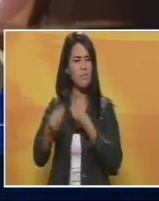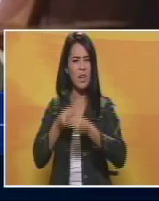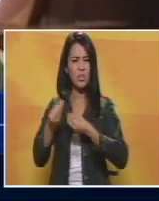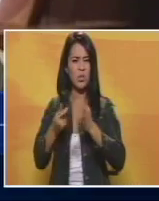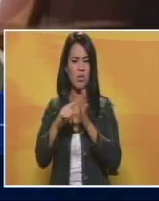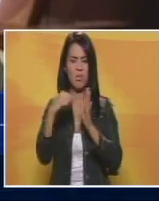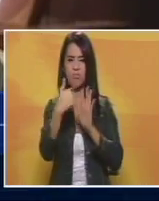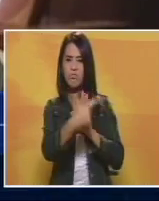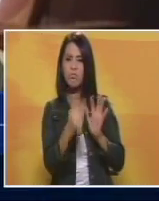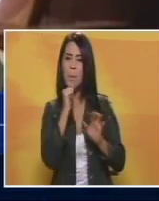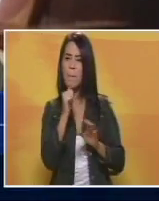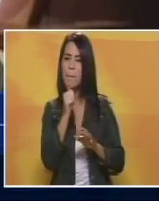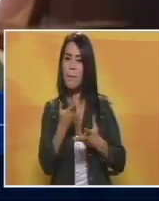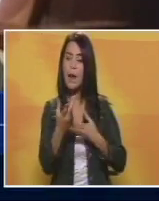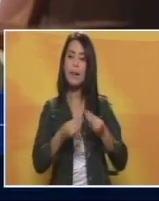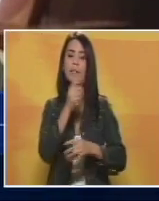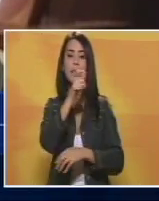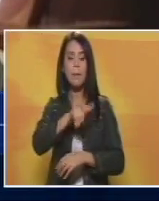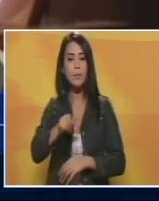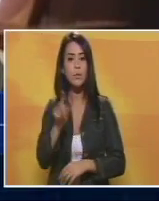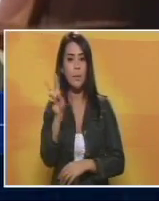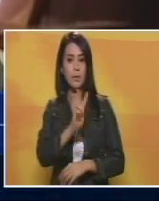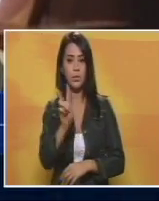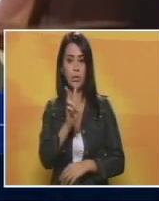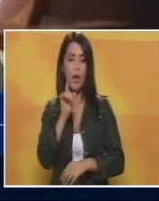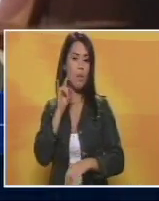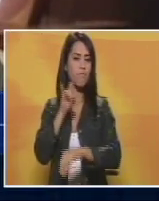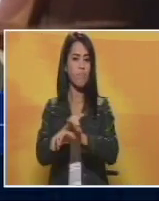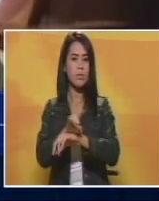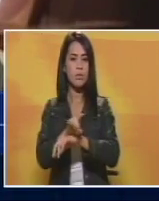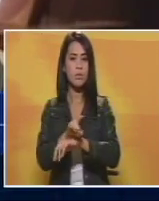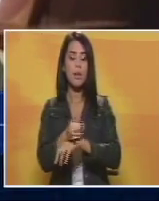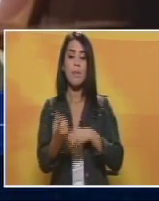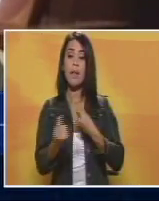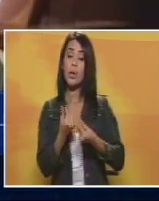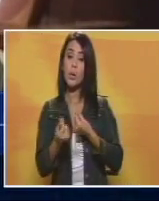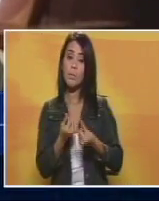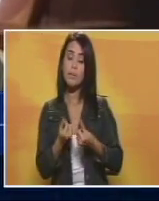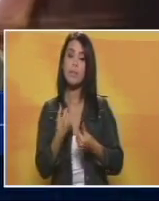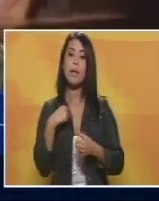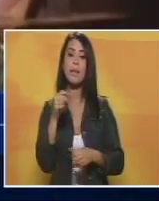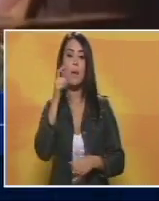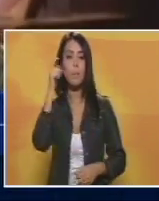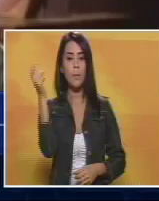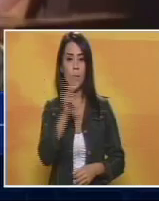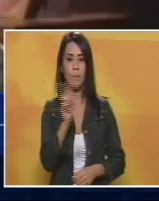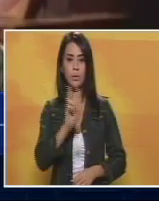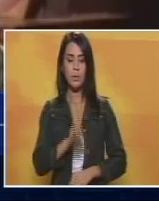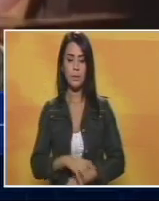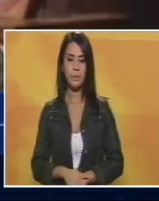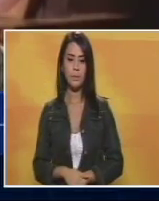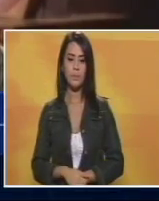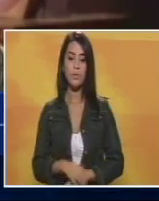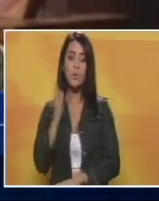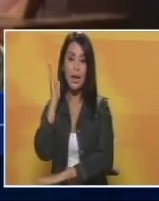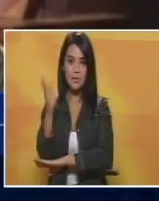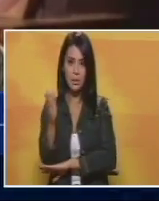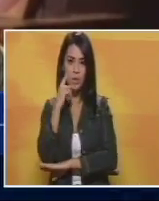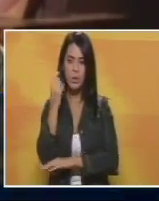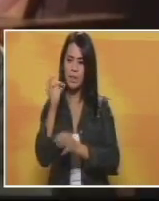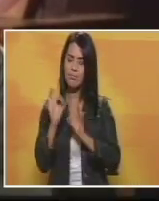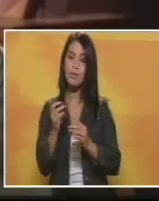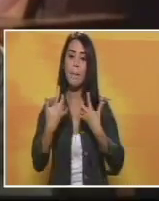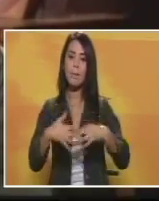están haciendo estos venezolanos apátridas en contra de la economía y del pueblo de Venezuela. Sobre las sanciones que han recibido